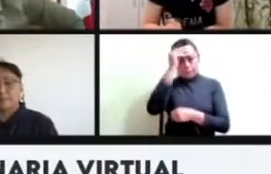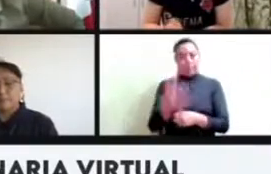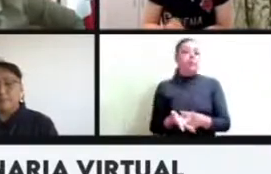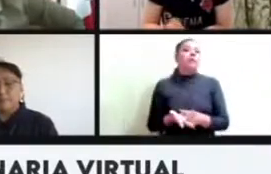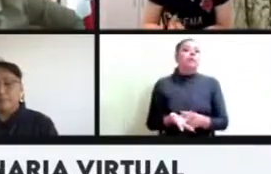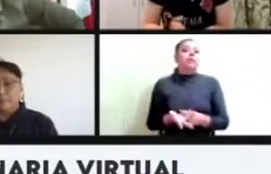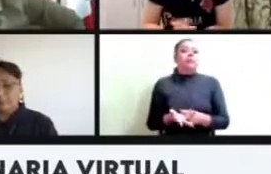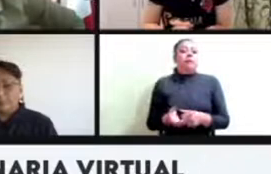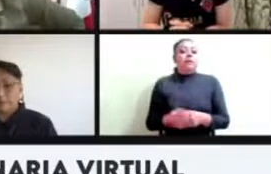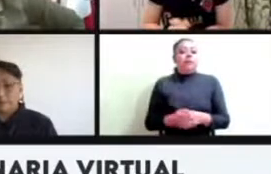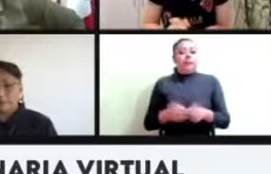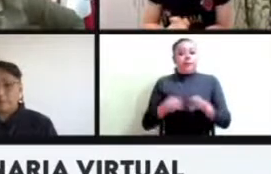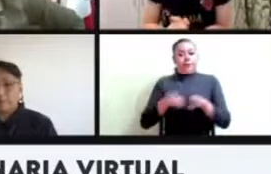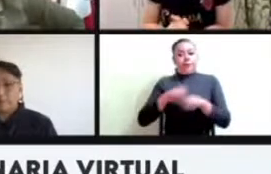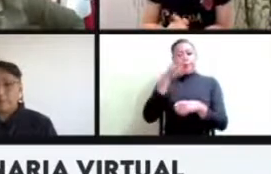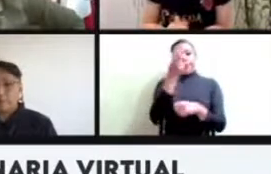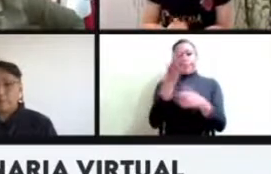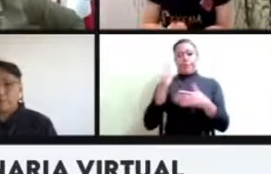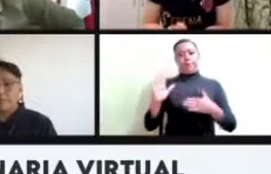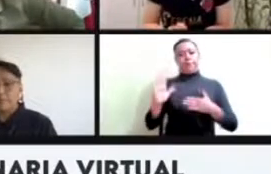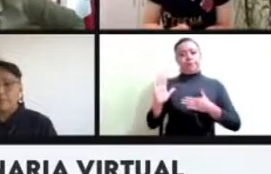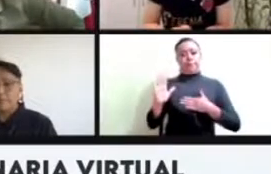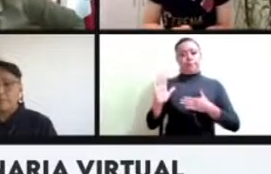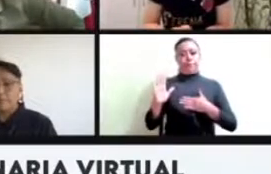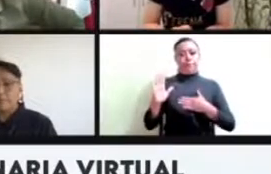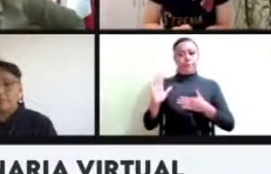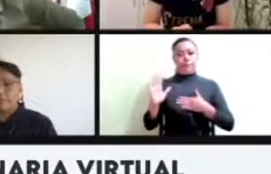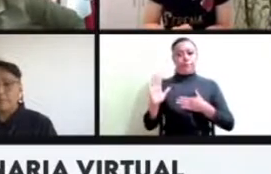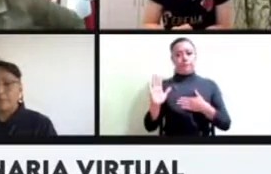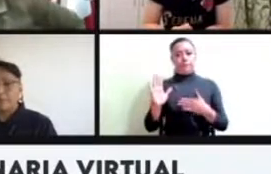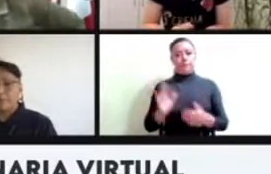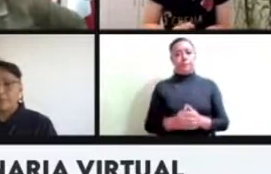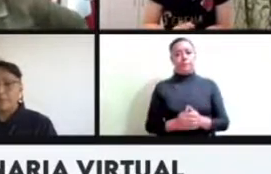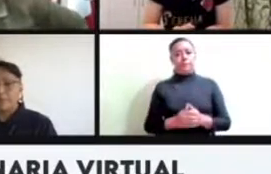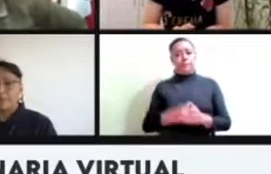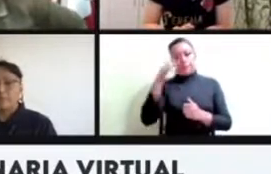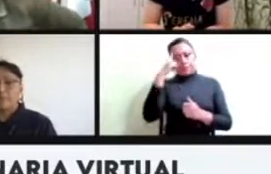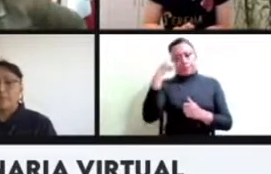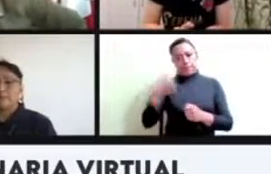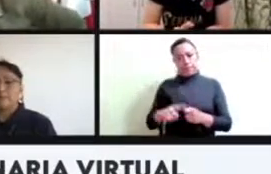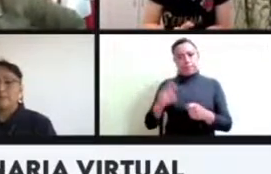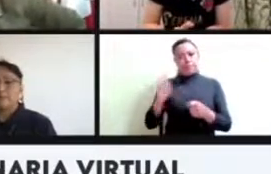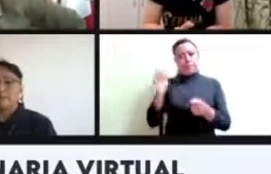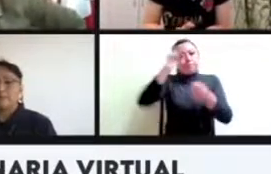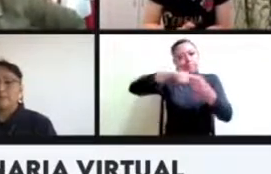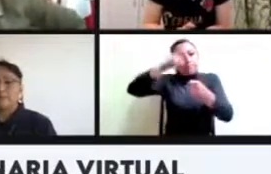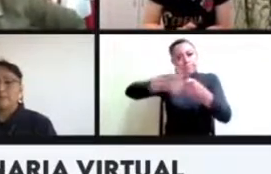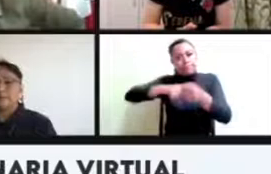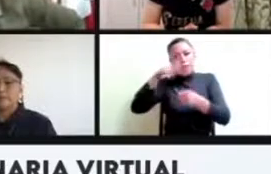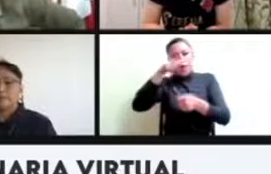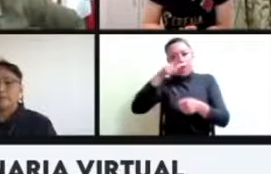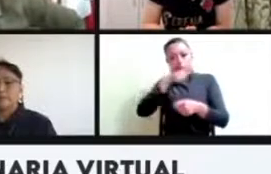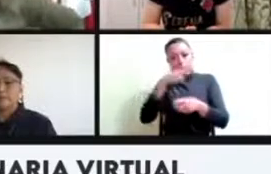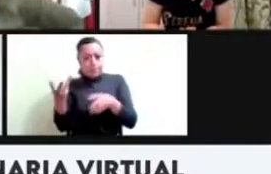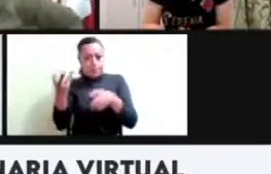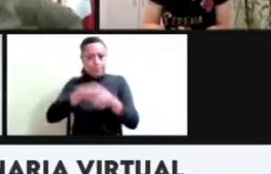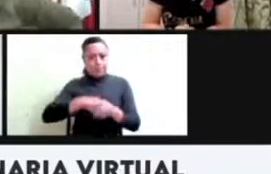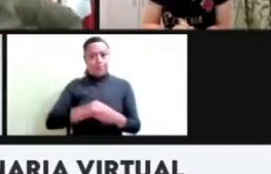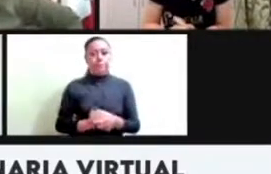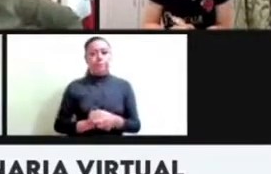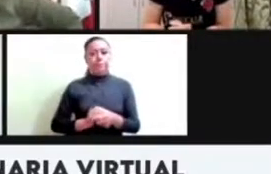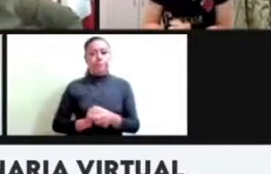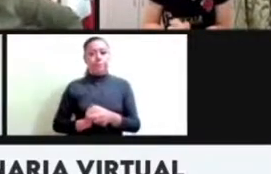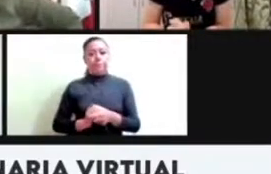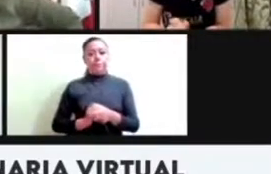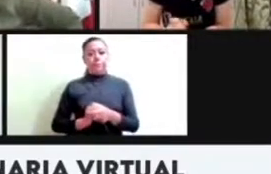en este compromiso de incorporar un lenguaje incluyente. Paula, te